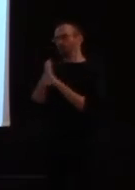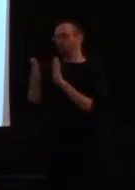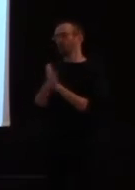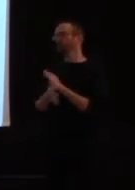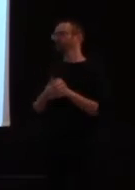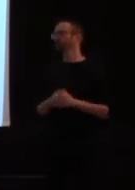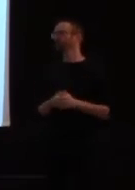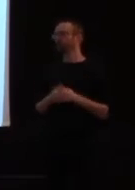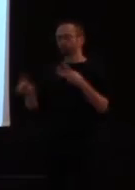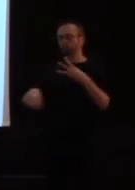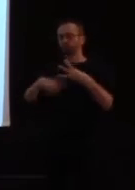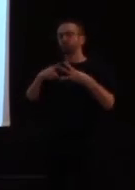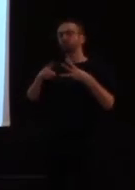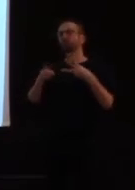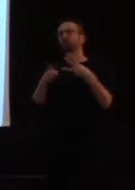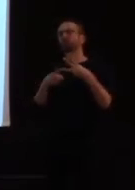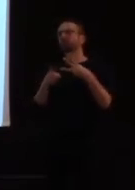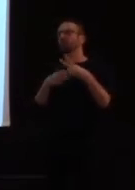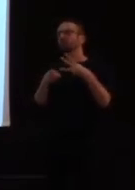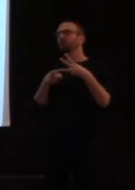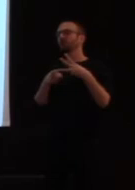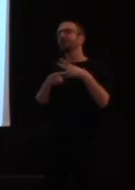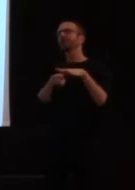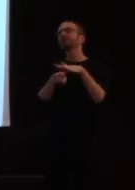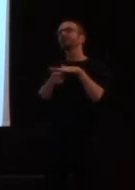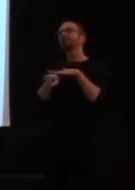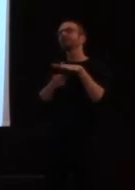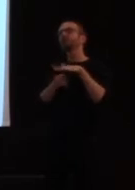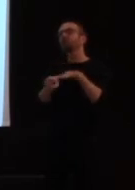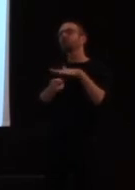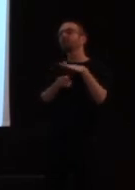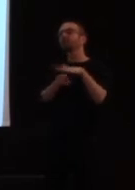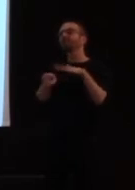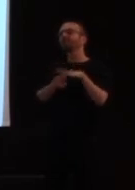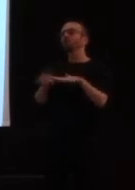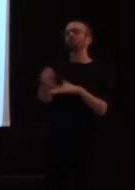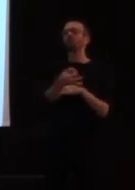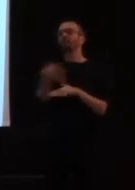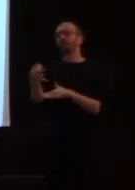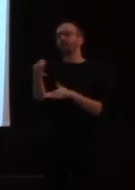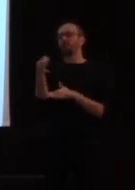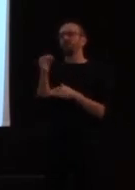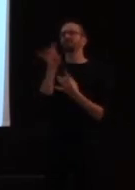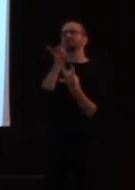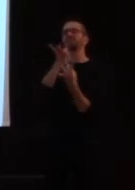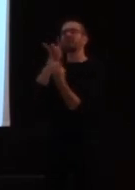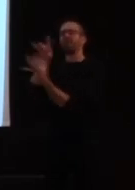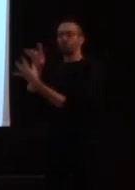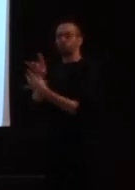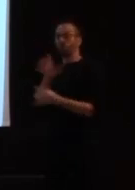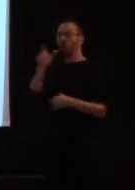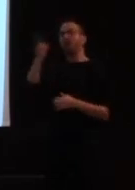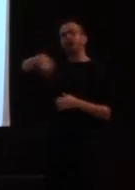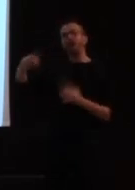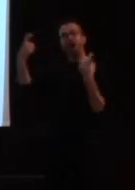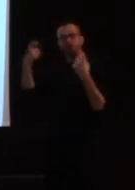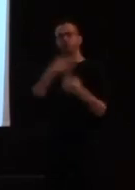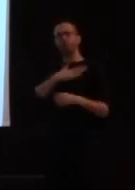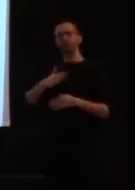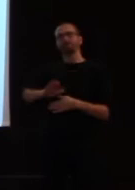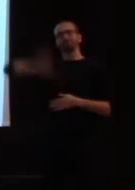último, la gestión eficaz de la interacción. Quieren participar en clase. Quieren hacerlo, quieren